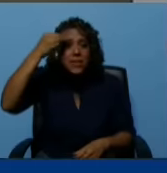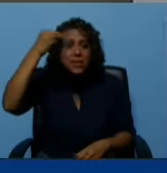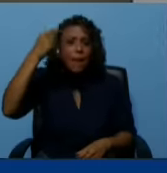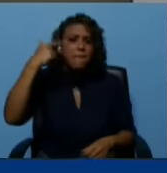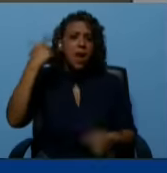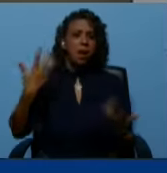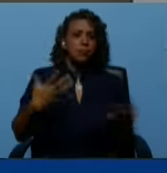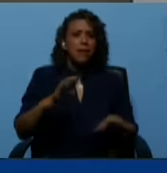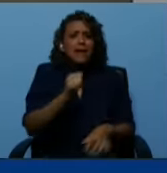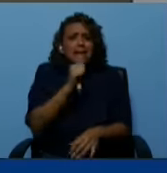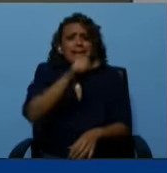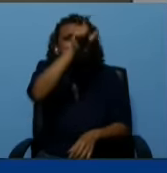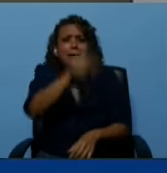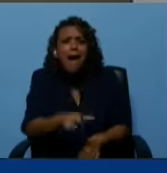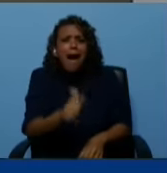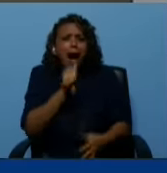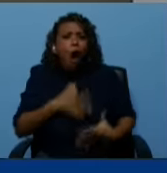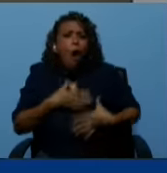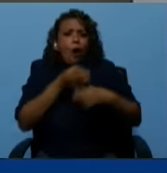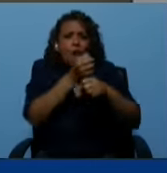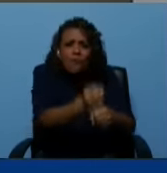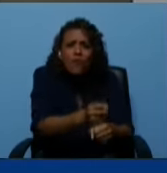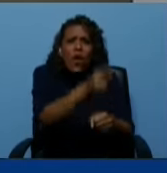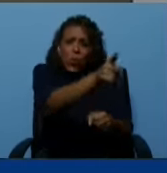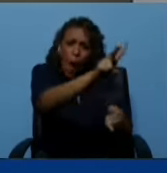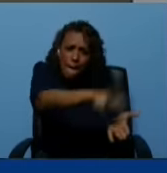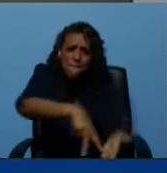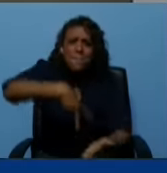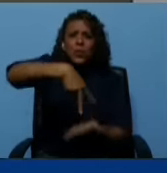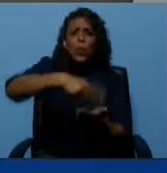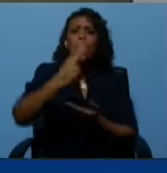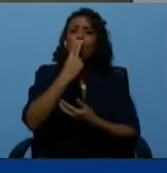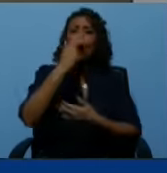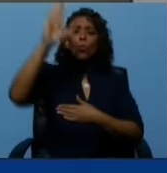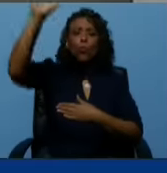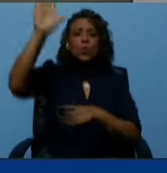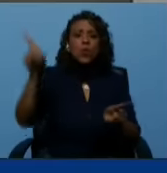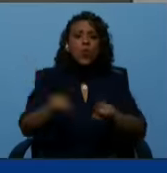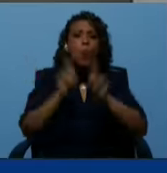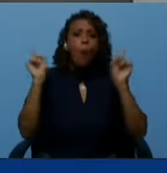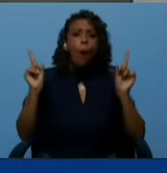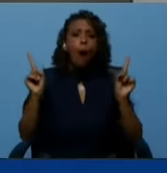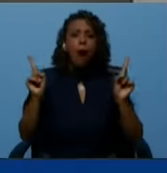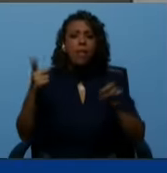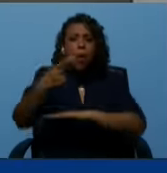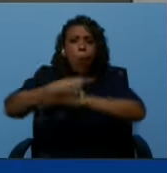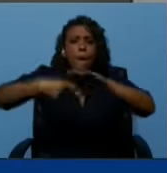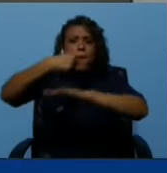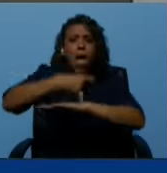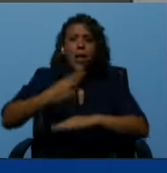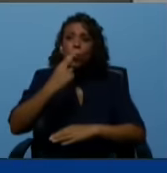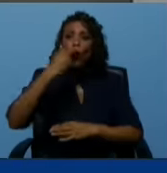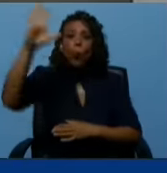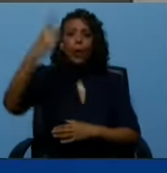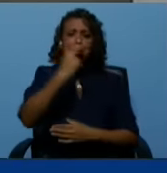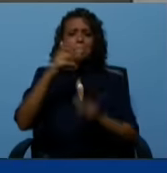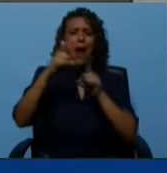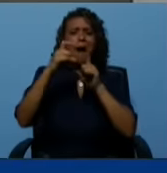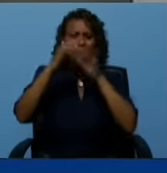¿Quién podría confiar en la reencarnación de Hitler o de Mussolini o de Franco? Que fueran gente de